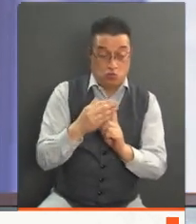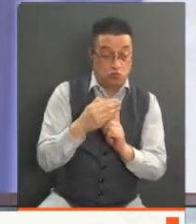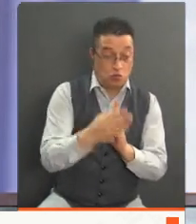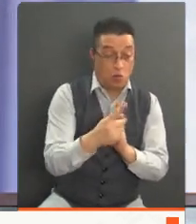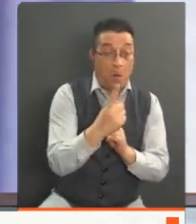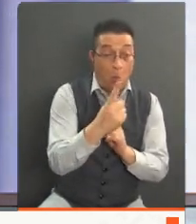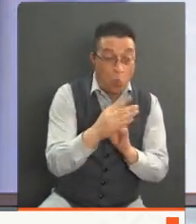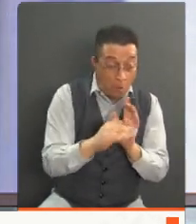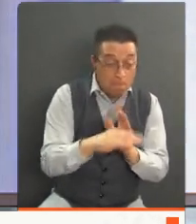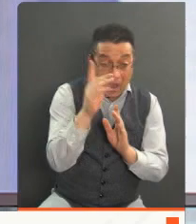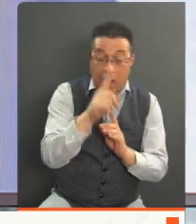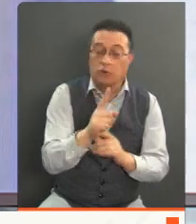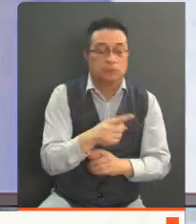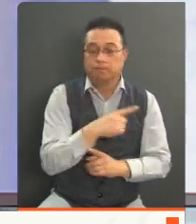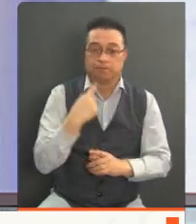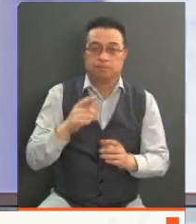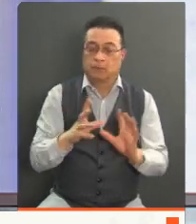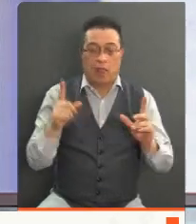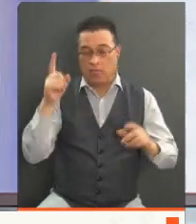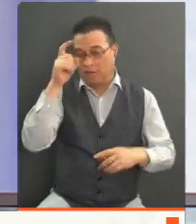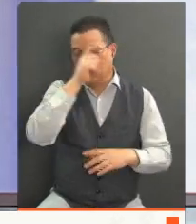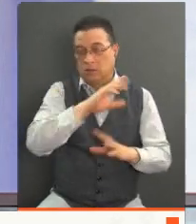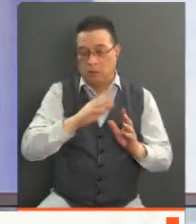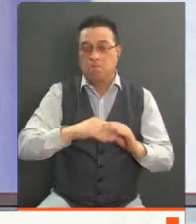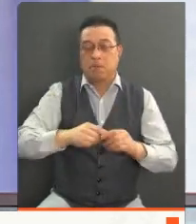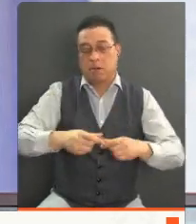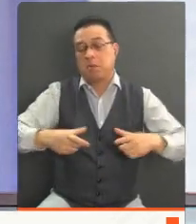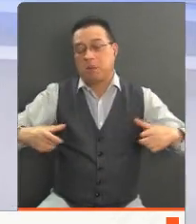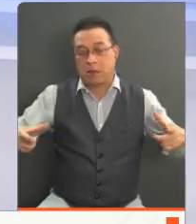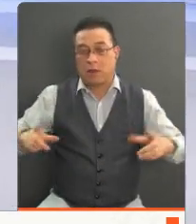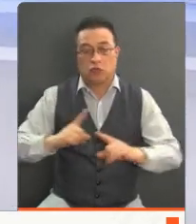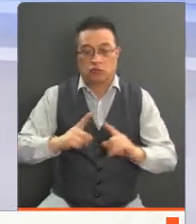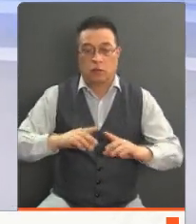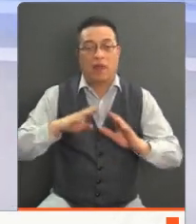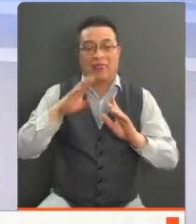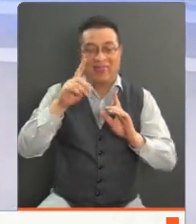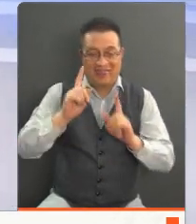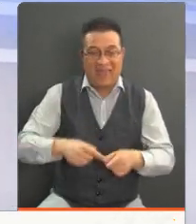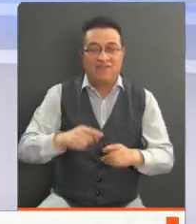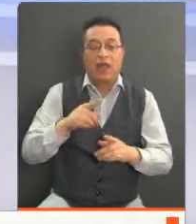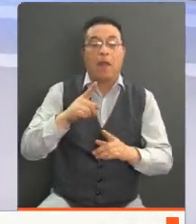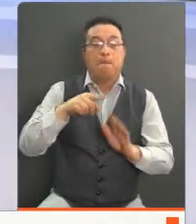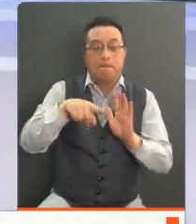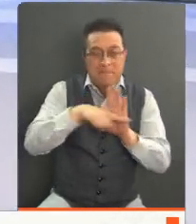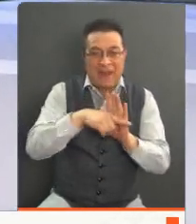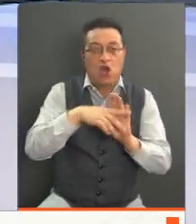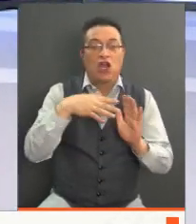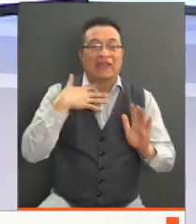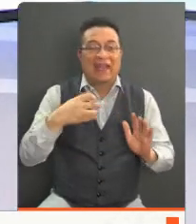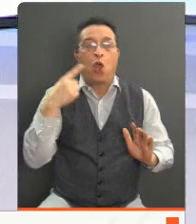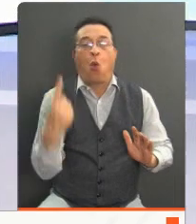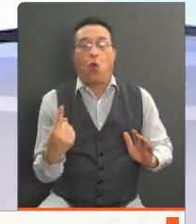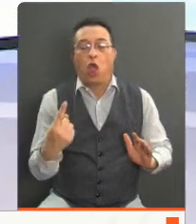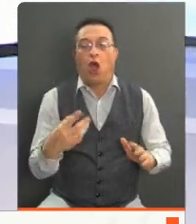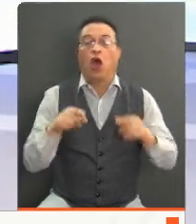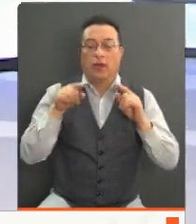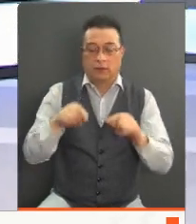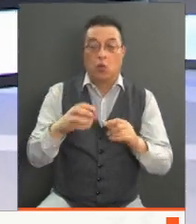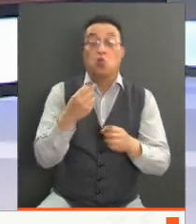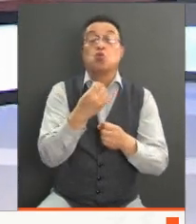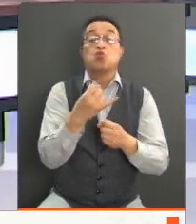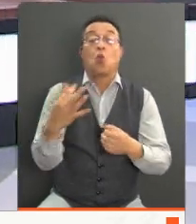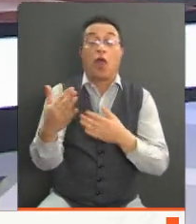fuera de control y por lo tanto los casos van a seguir aumentando yo no puedo ser pitoniso ni decir a cuánto van a llegar los casos es difícil